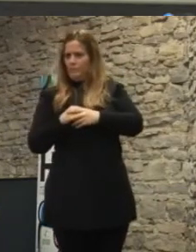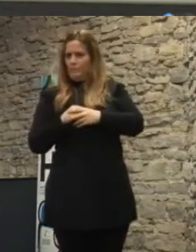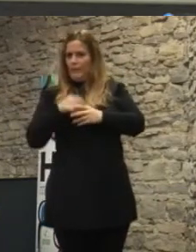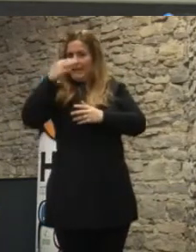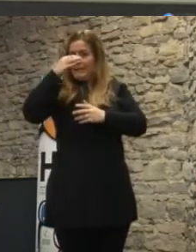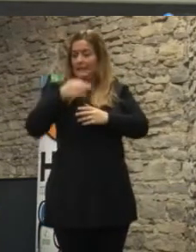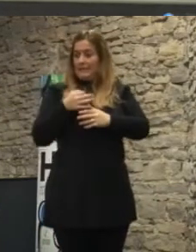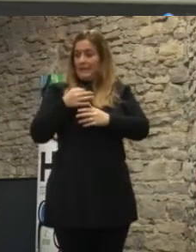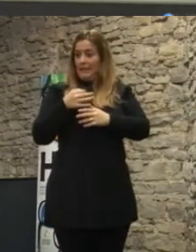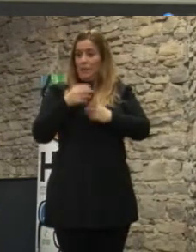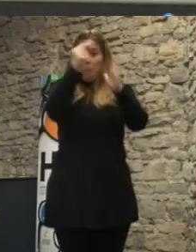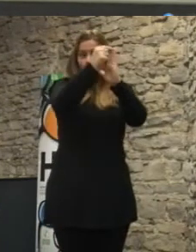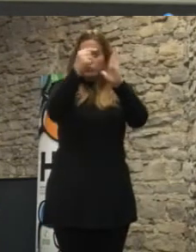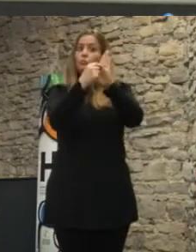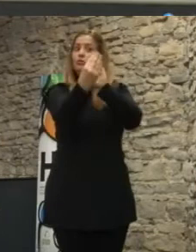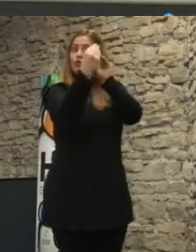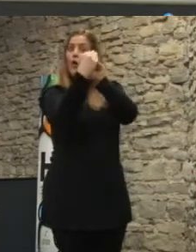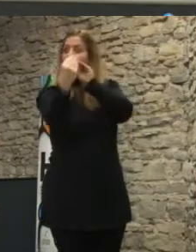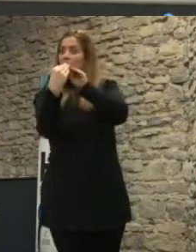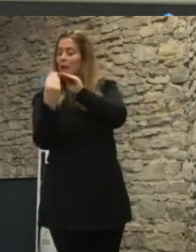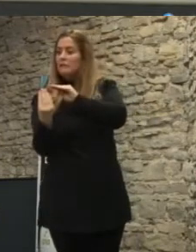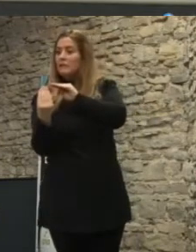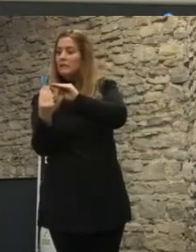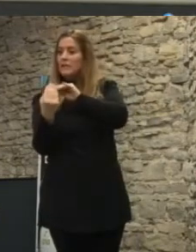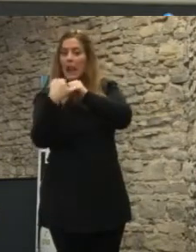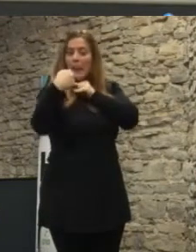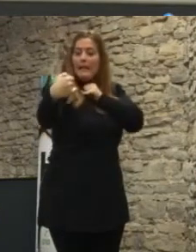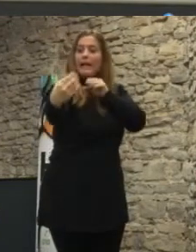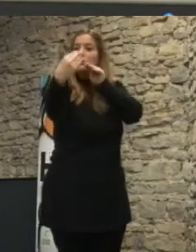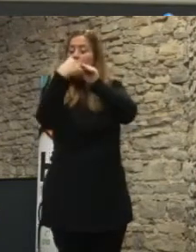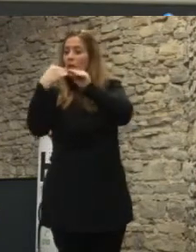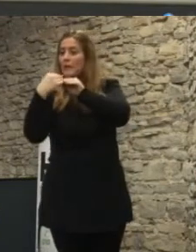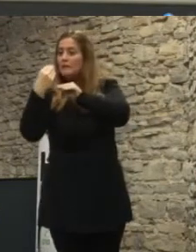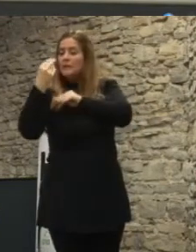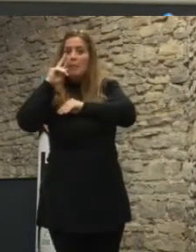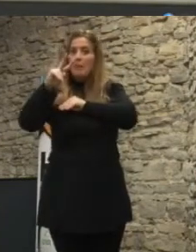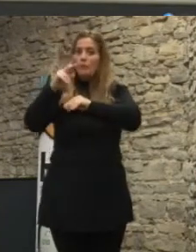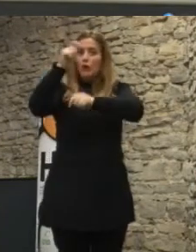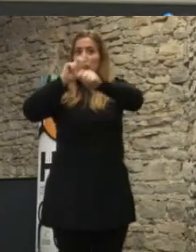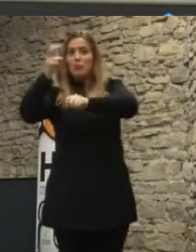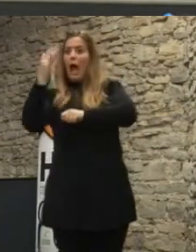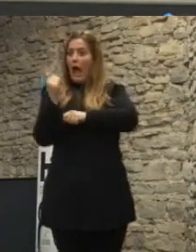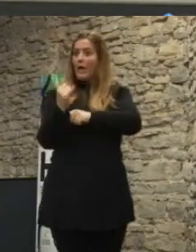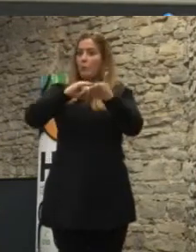coincidentes o tangentes, evidentemente tangentes y complementarios en proyectos?